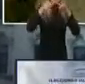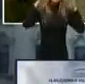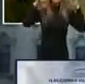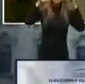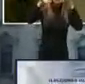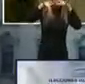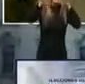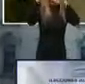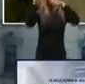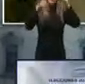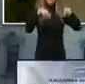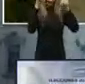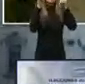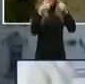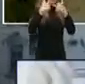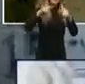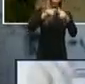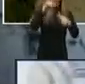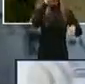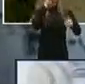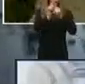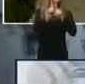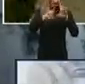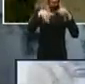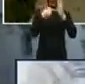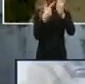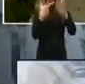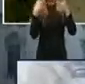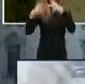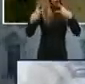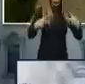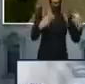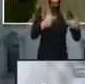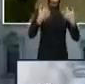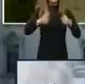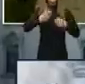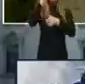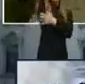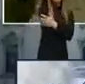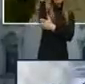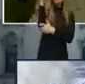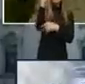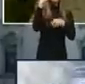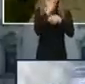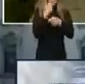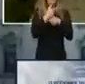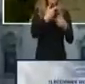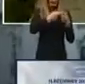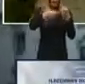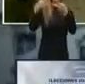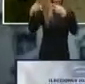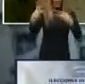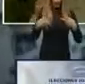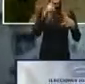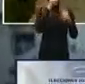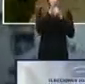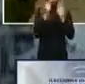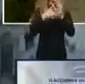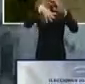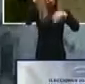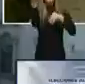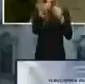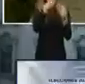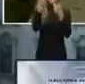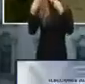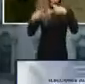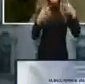punto, salieron también los vendedores de las banderas de Guatemala, los vendedores de comida que también se